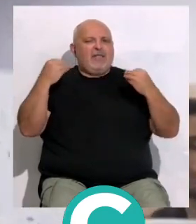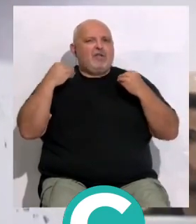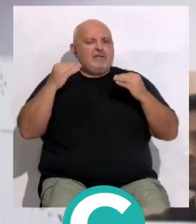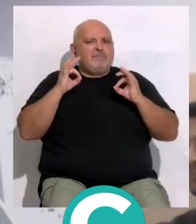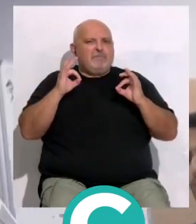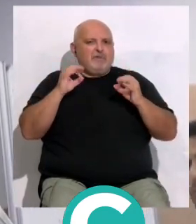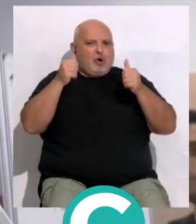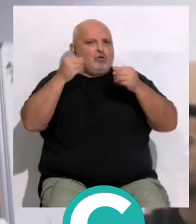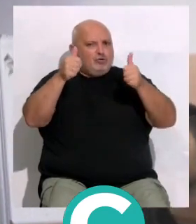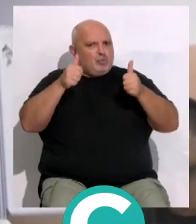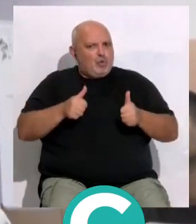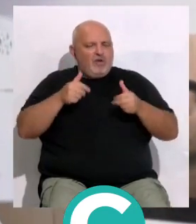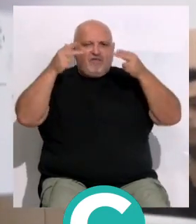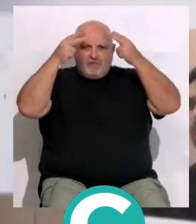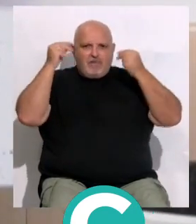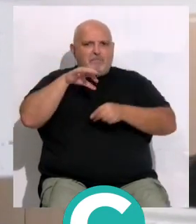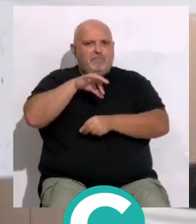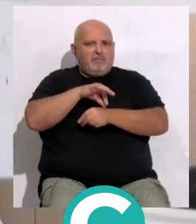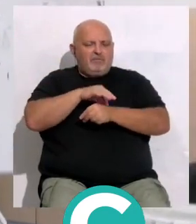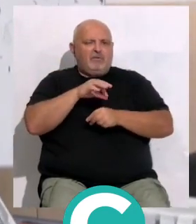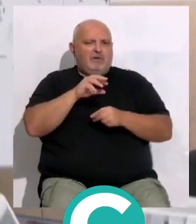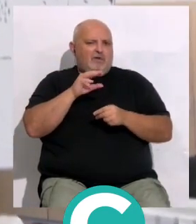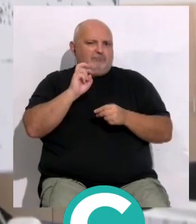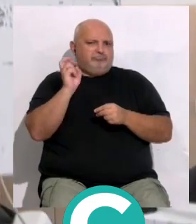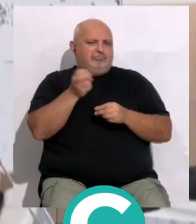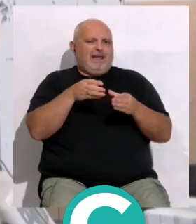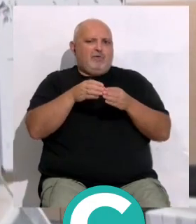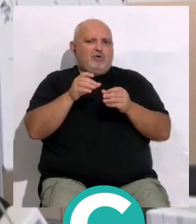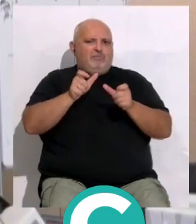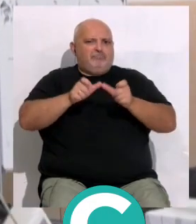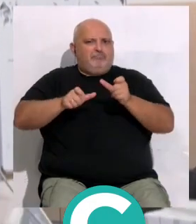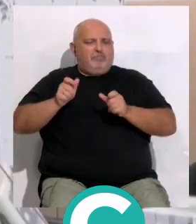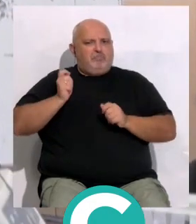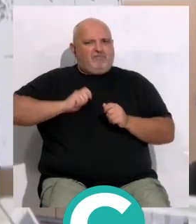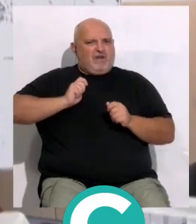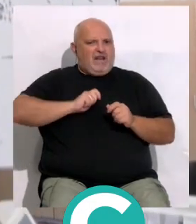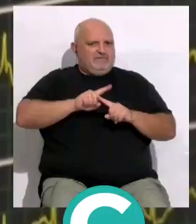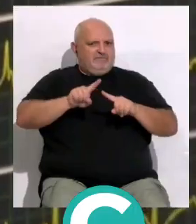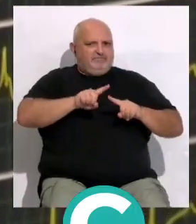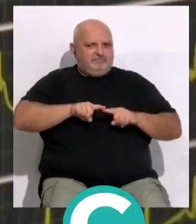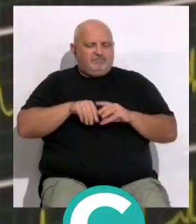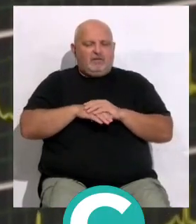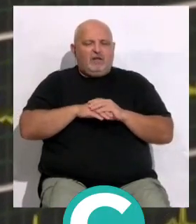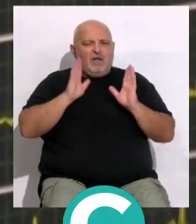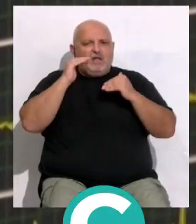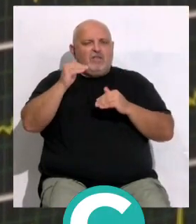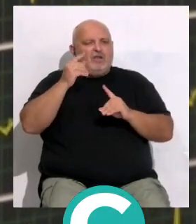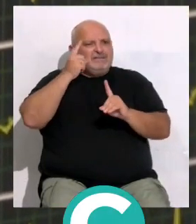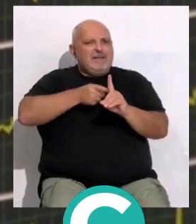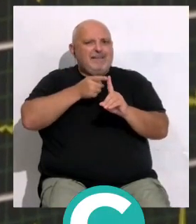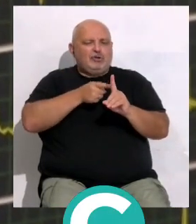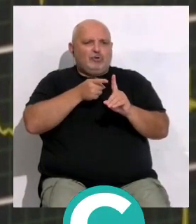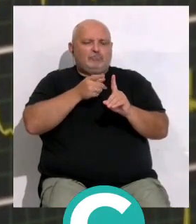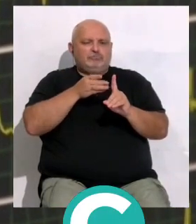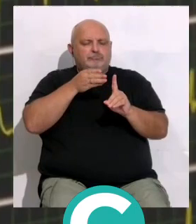personales titulados, enfermeras y médicos, rehabilitadores, entre otros especialistas. Realizan una atención y seguimiento al